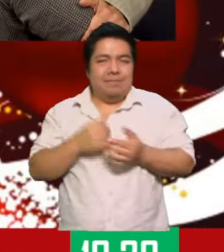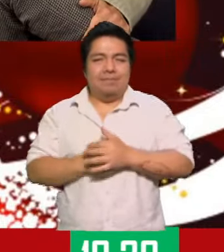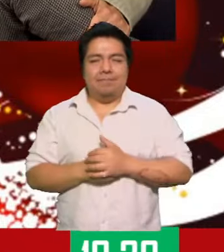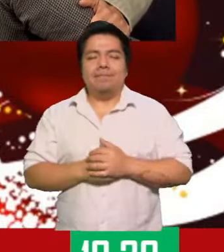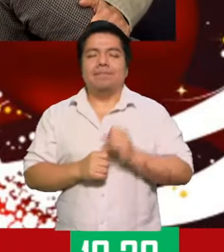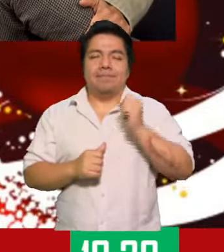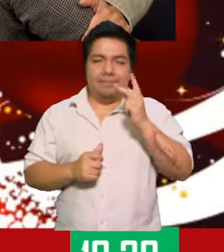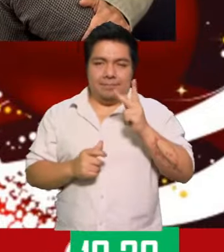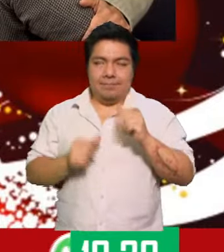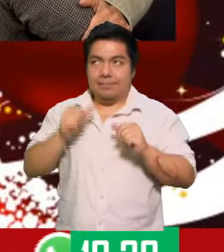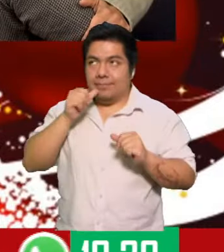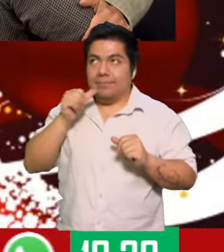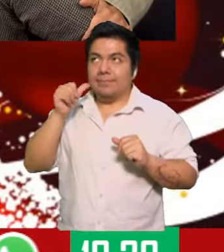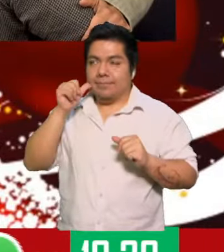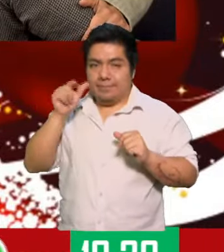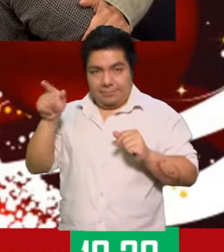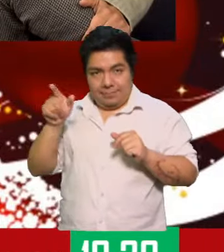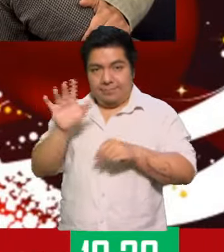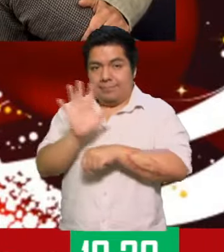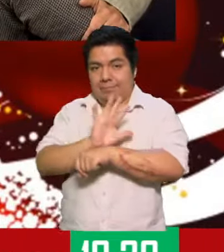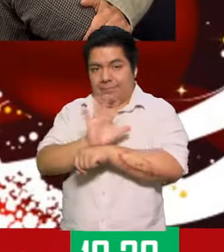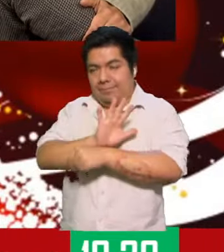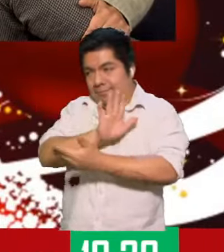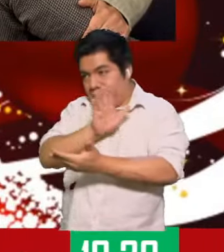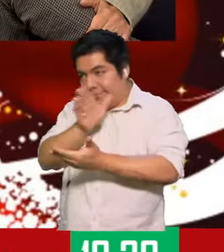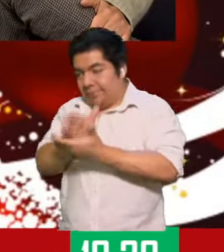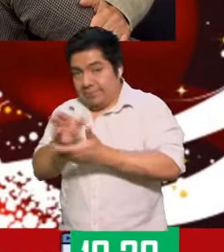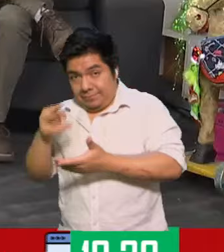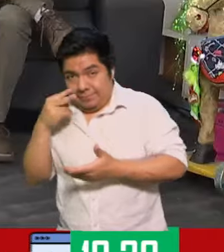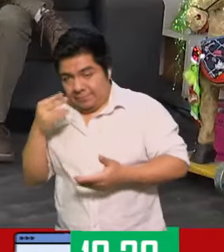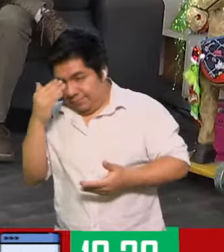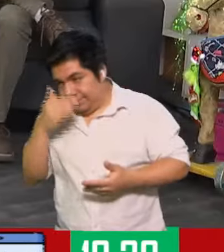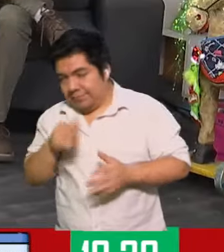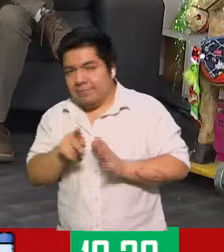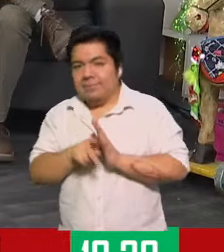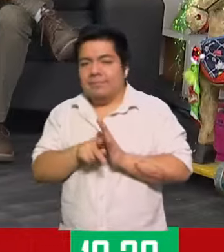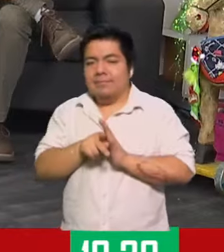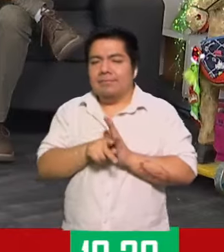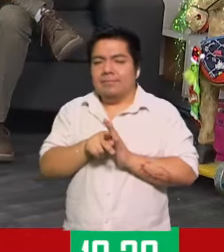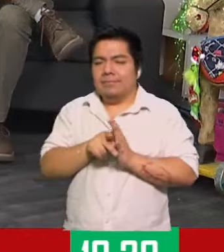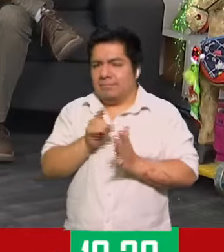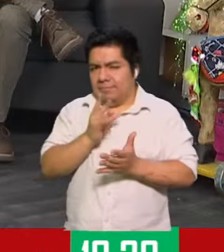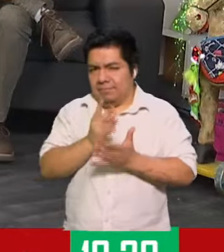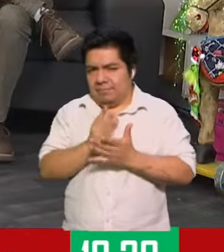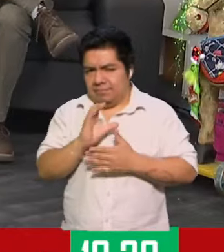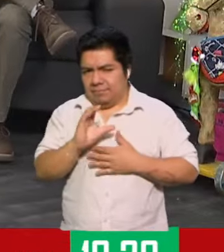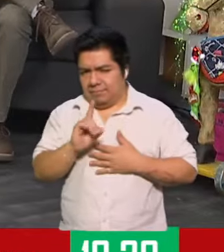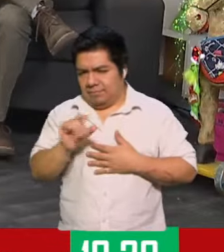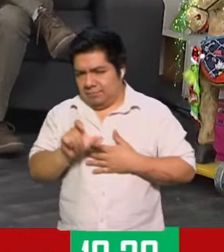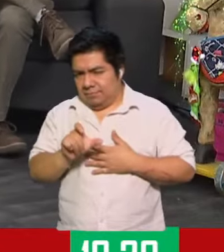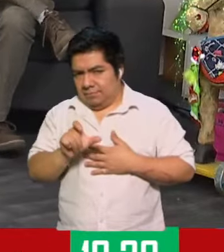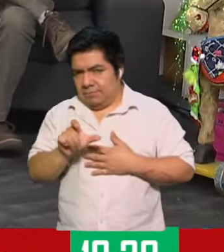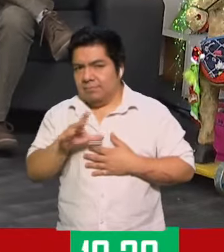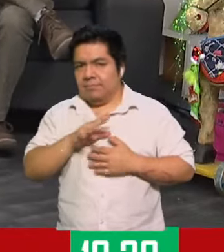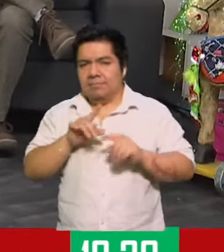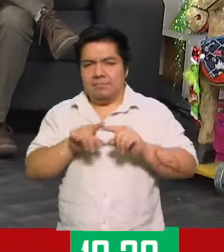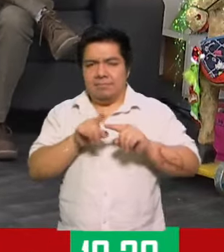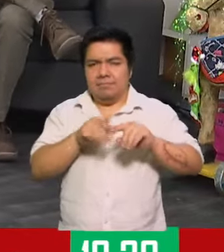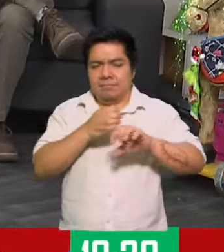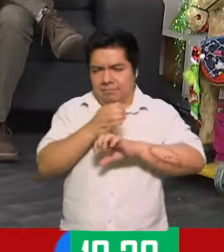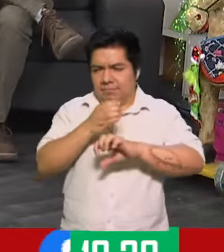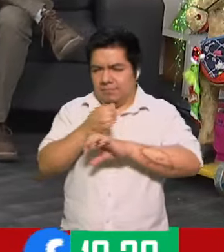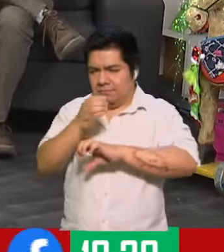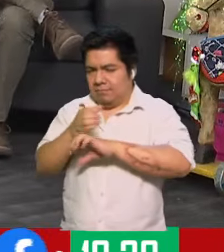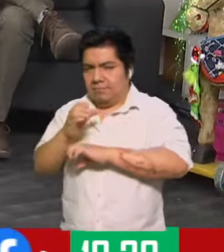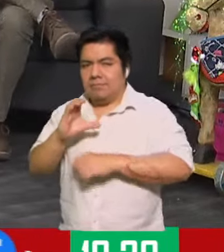Entonces ya desde ayer o sea hay que caerle hoy a ver la película que está está solo en la capirucha o también en los Estados sí está en los